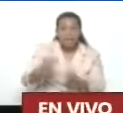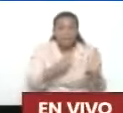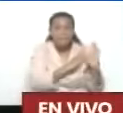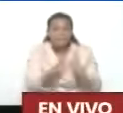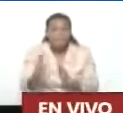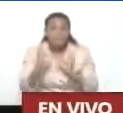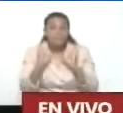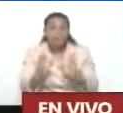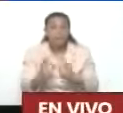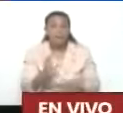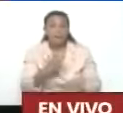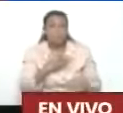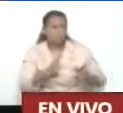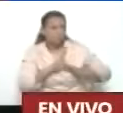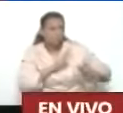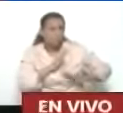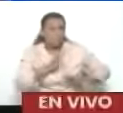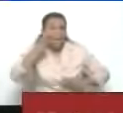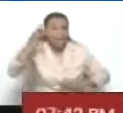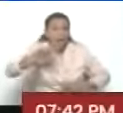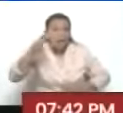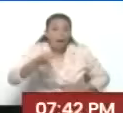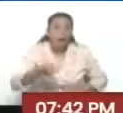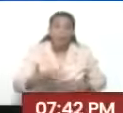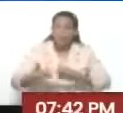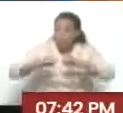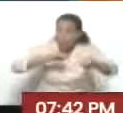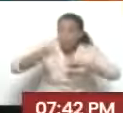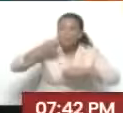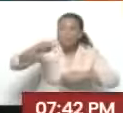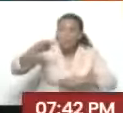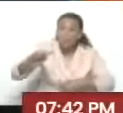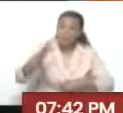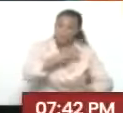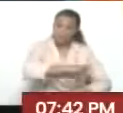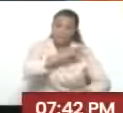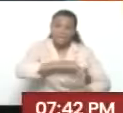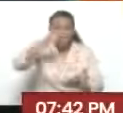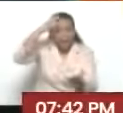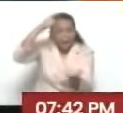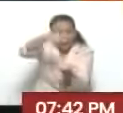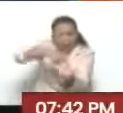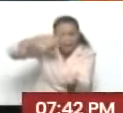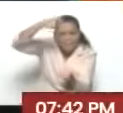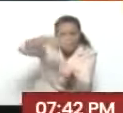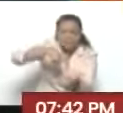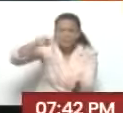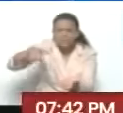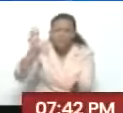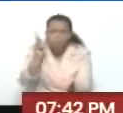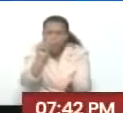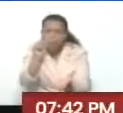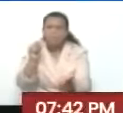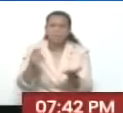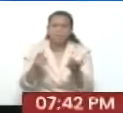su propia dinámica, su propia energía. Todos los movimientos sociales, de campesinos, campesinas,